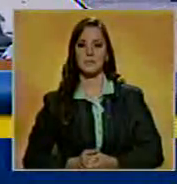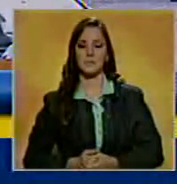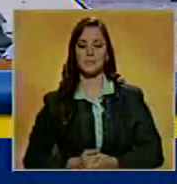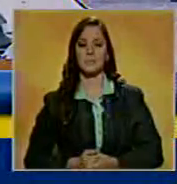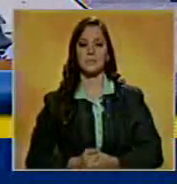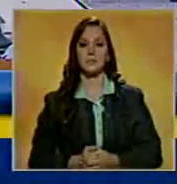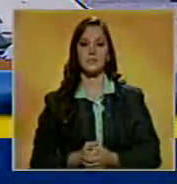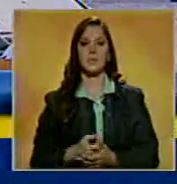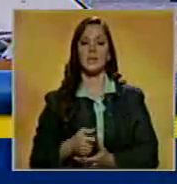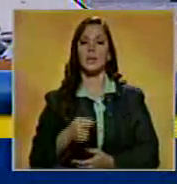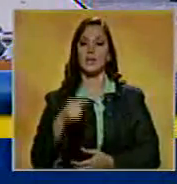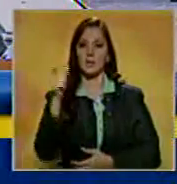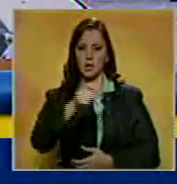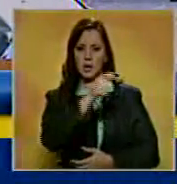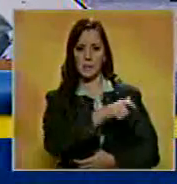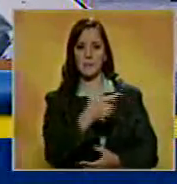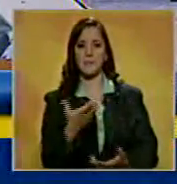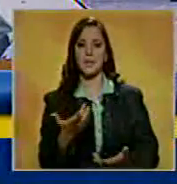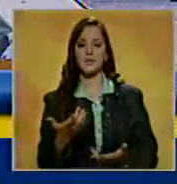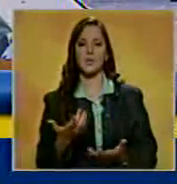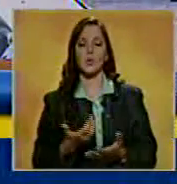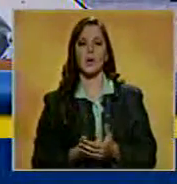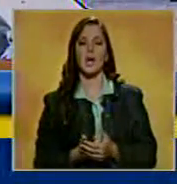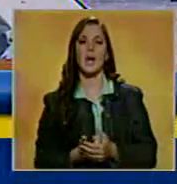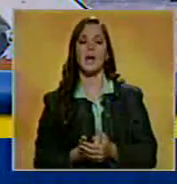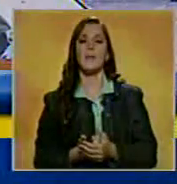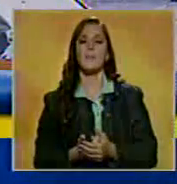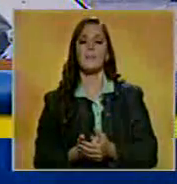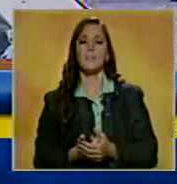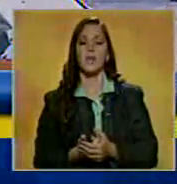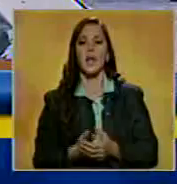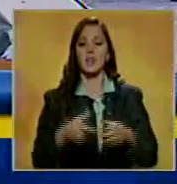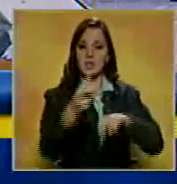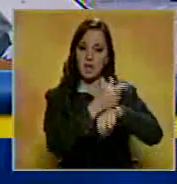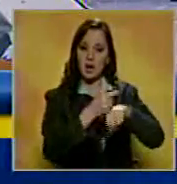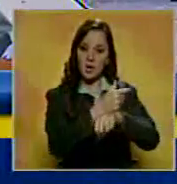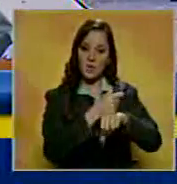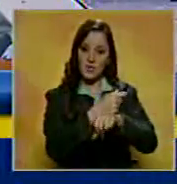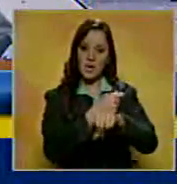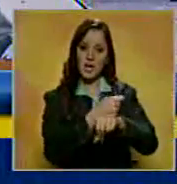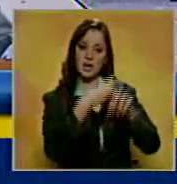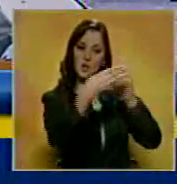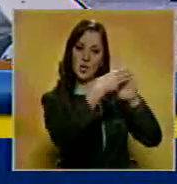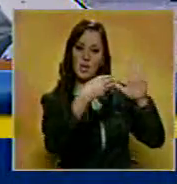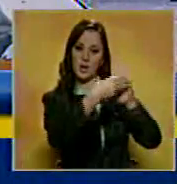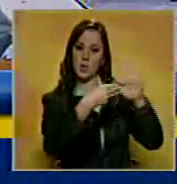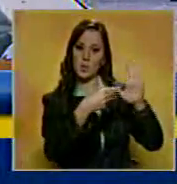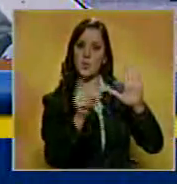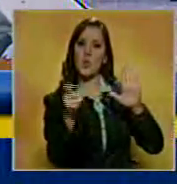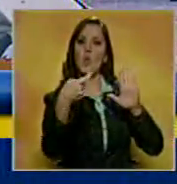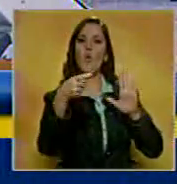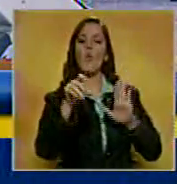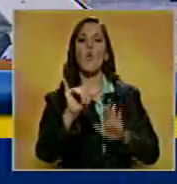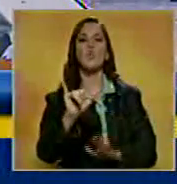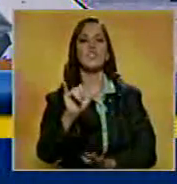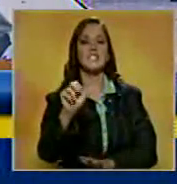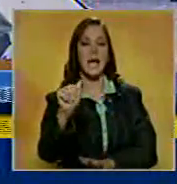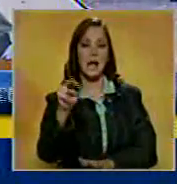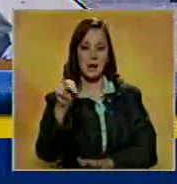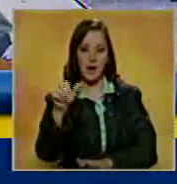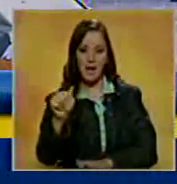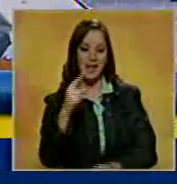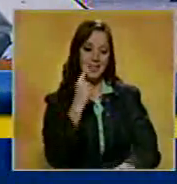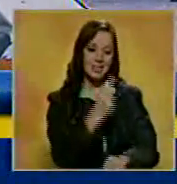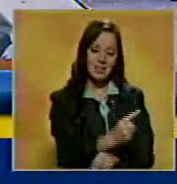ante las pretensiones del gobierno de la República Cooperativa de Guyana tiene que estar